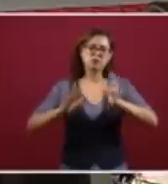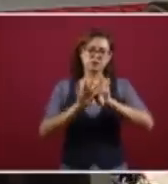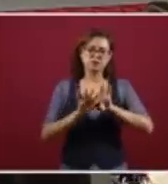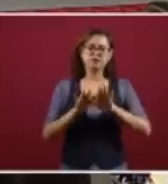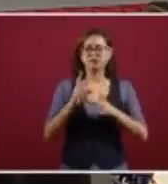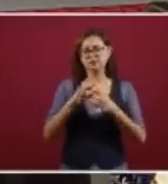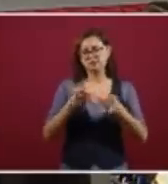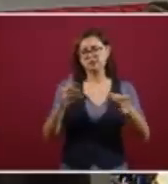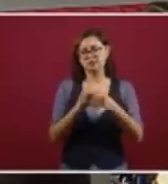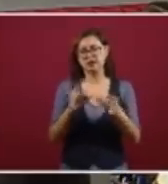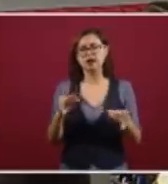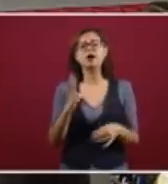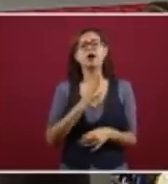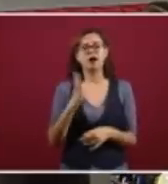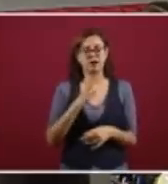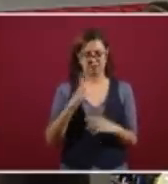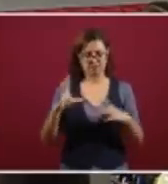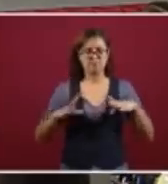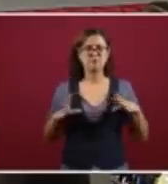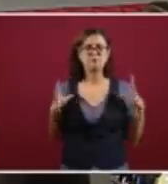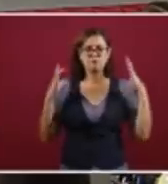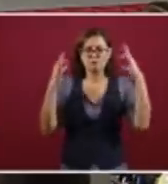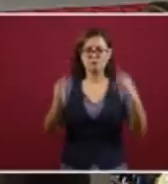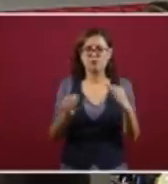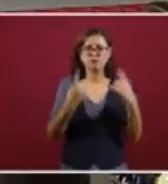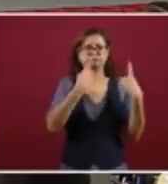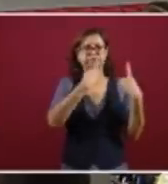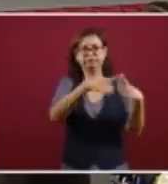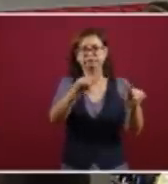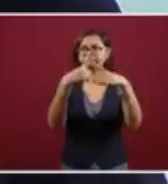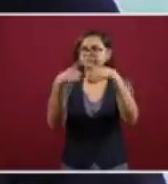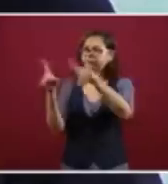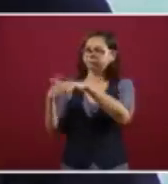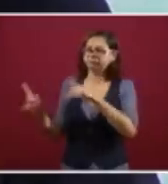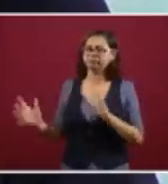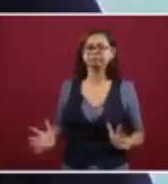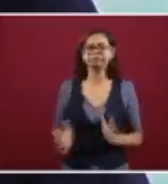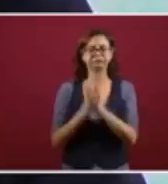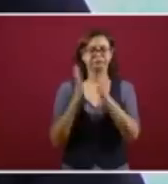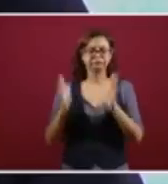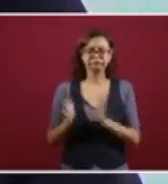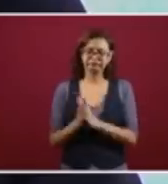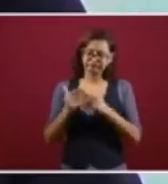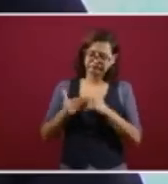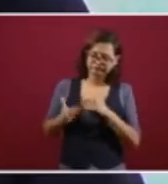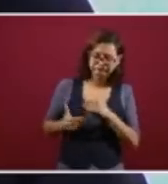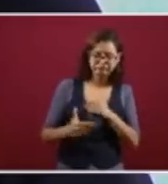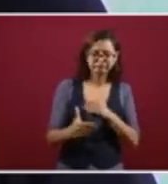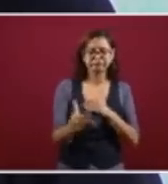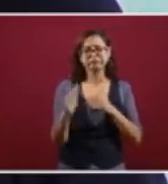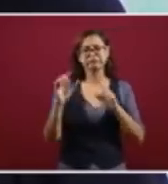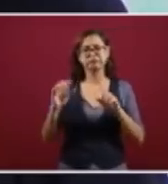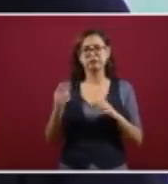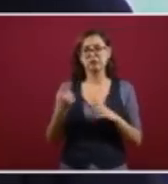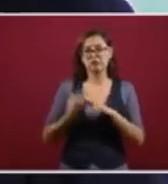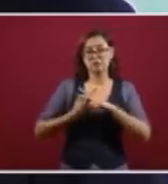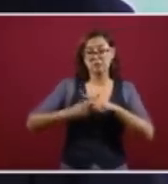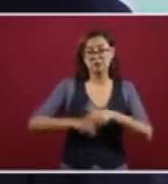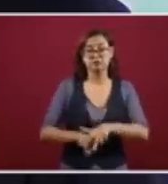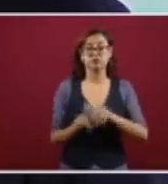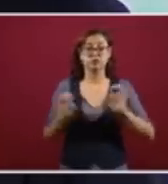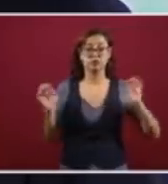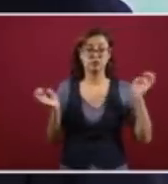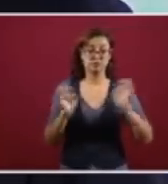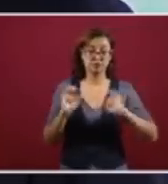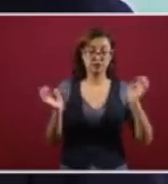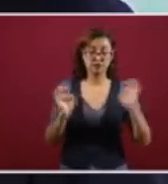fundaciones que han participado desde, ustedes saben, desde la etapa de la emergencia. Ahí